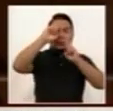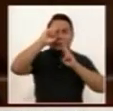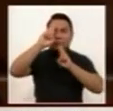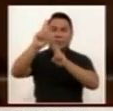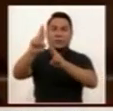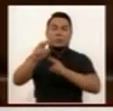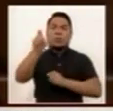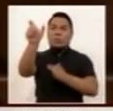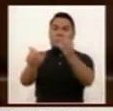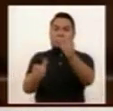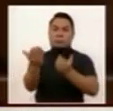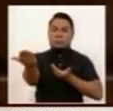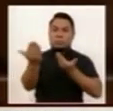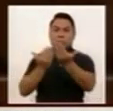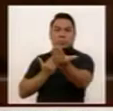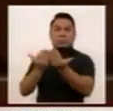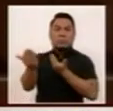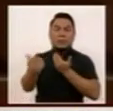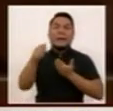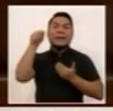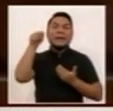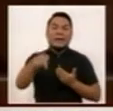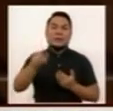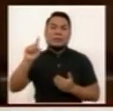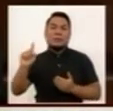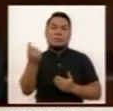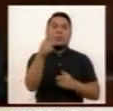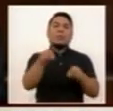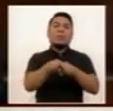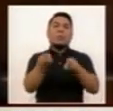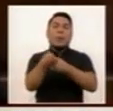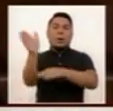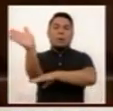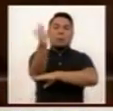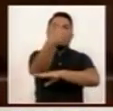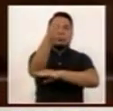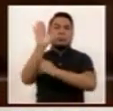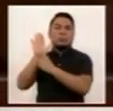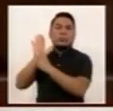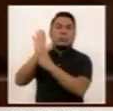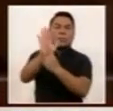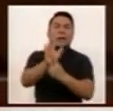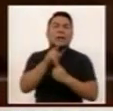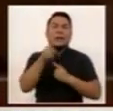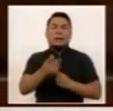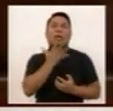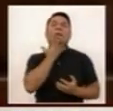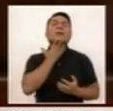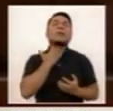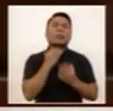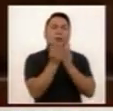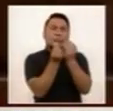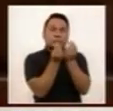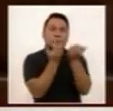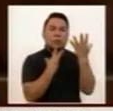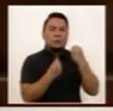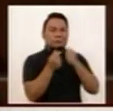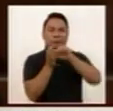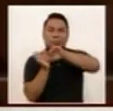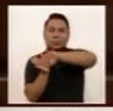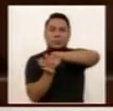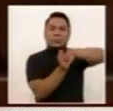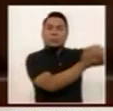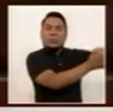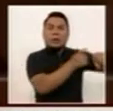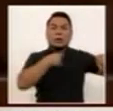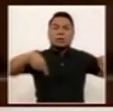prójimo sean banderas, dejando de lado los intereses y apetitos personales y priorizando el